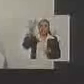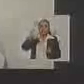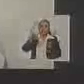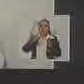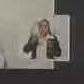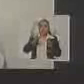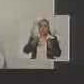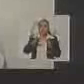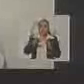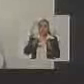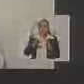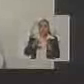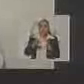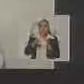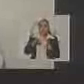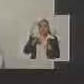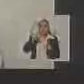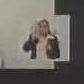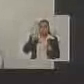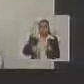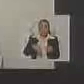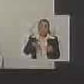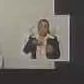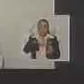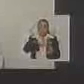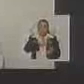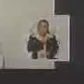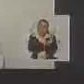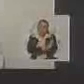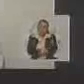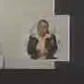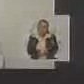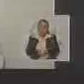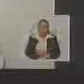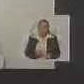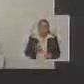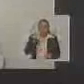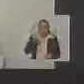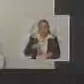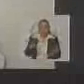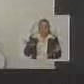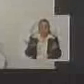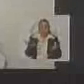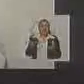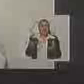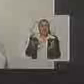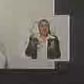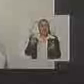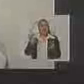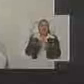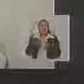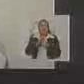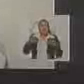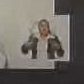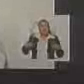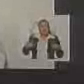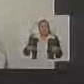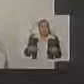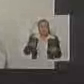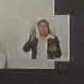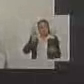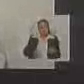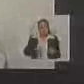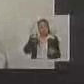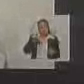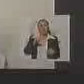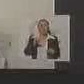gabinete en donde si realmente amamos nuestra delegación, lo hagamos de manera como personas reales